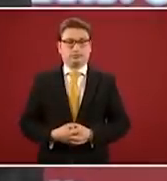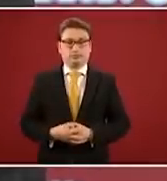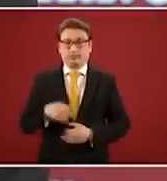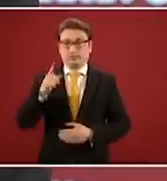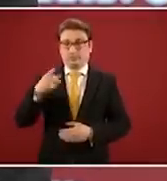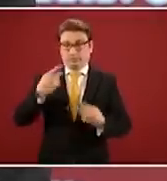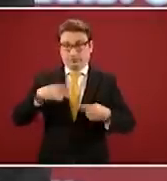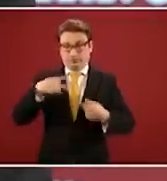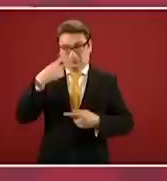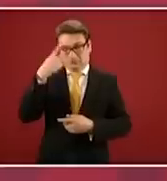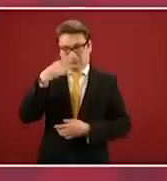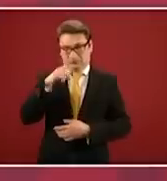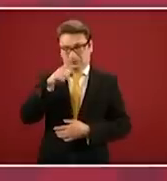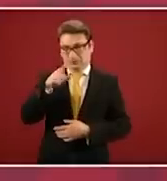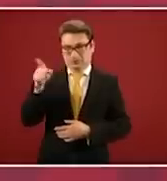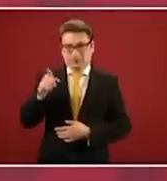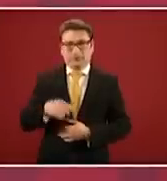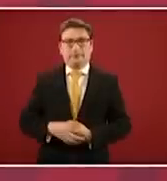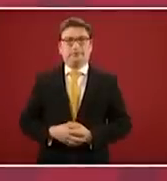mexicanos